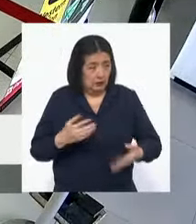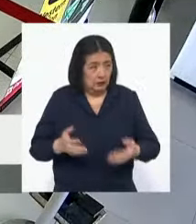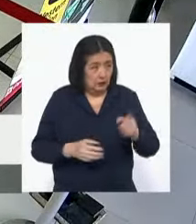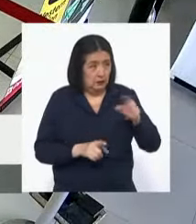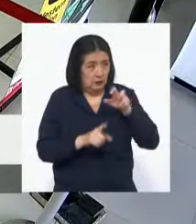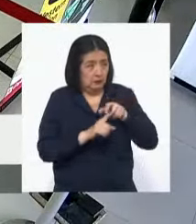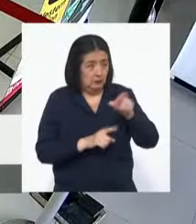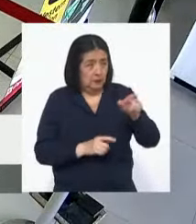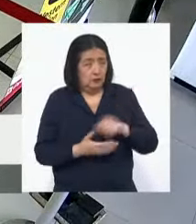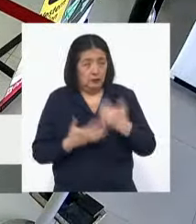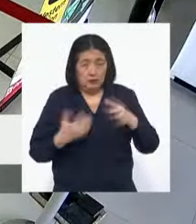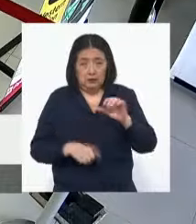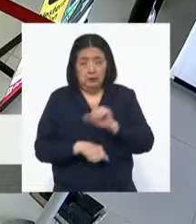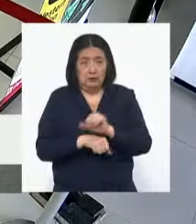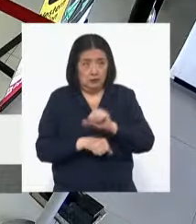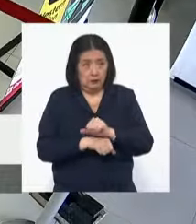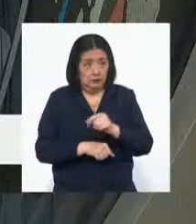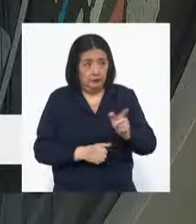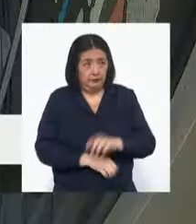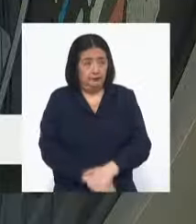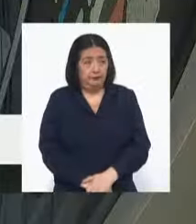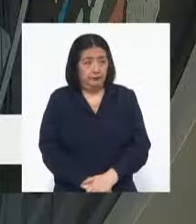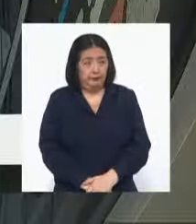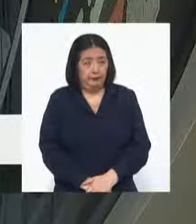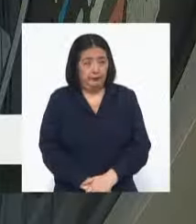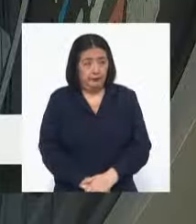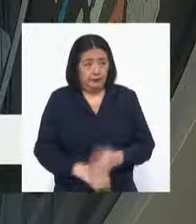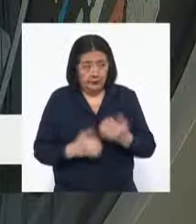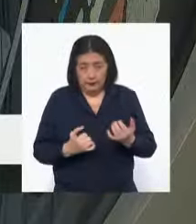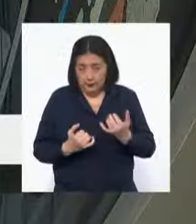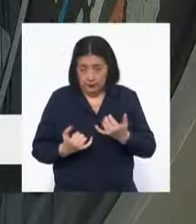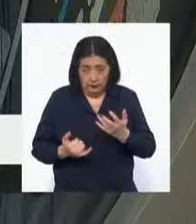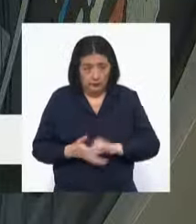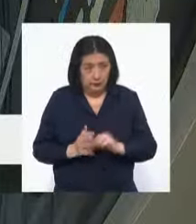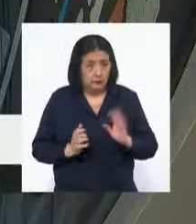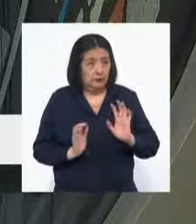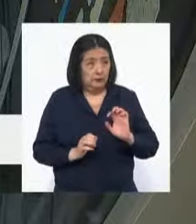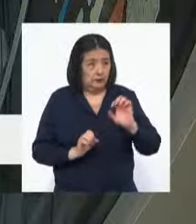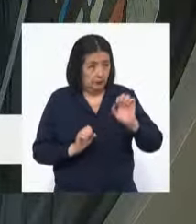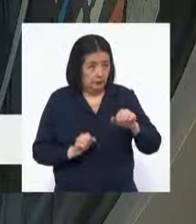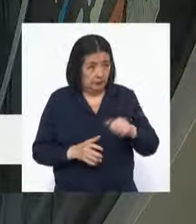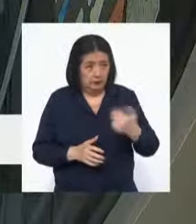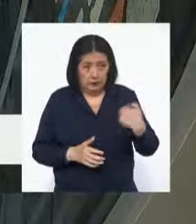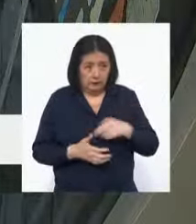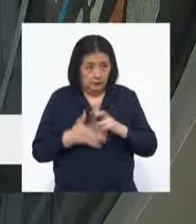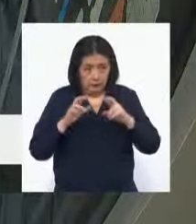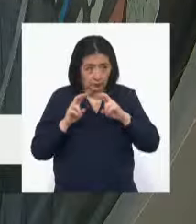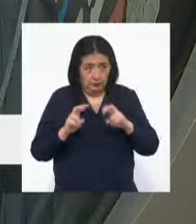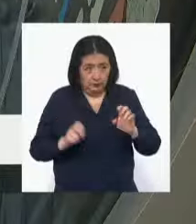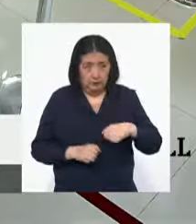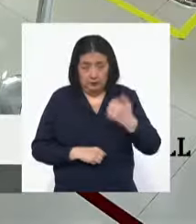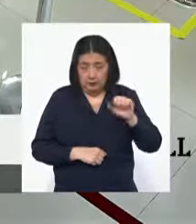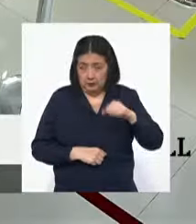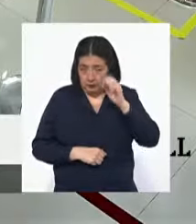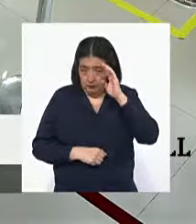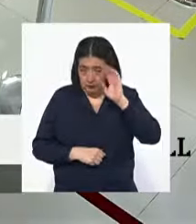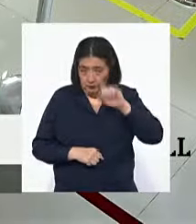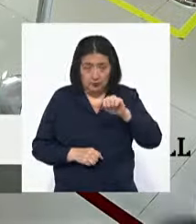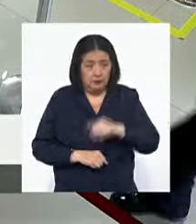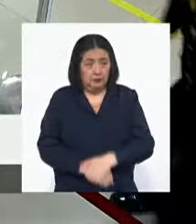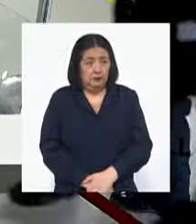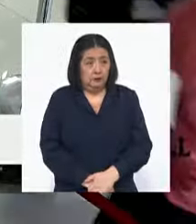esa persona quien ha sido capturada en estas últimas 24 horas. Sí, efectivamente estamos en todas las diligencias policiales